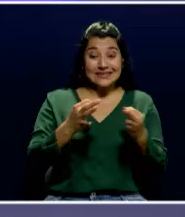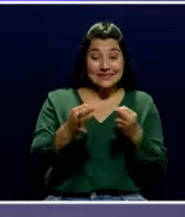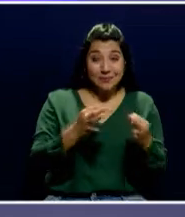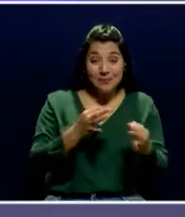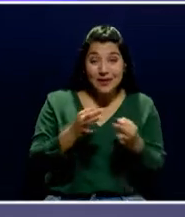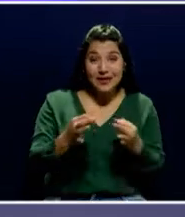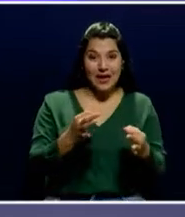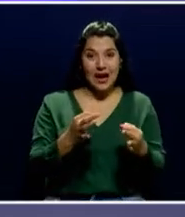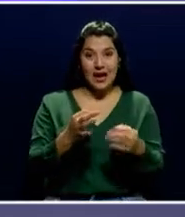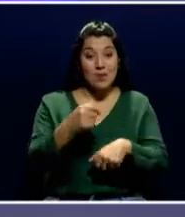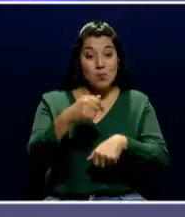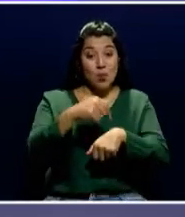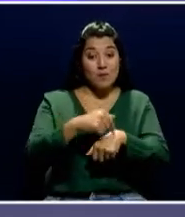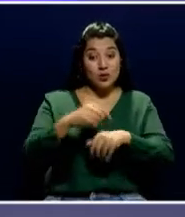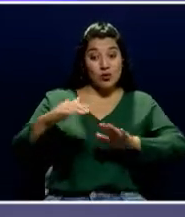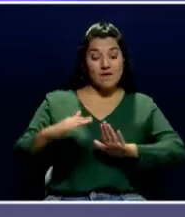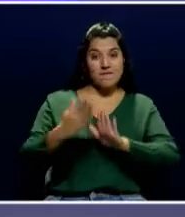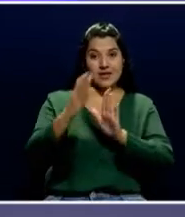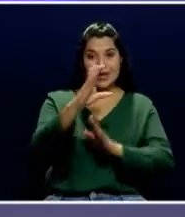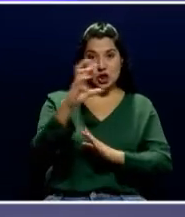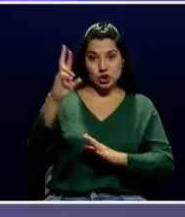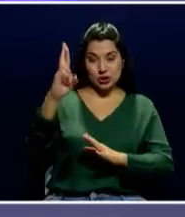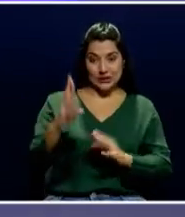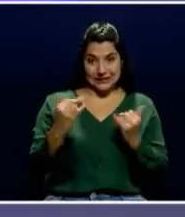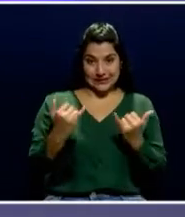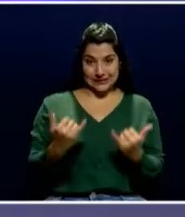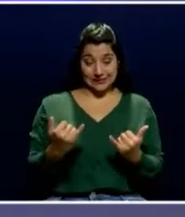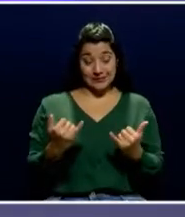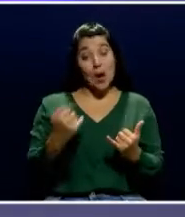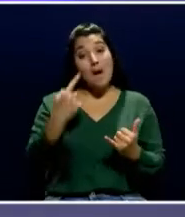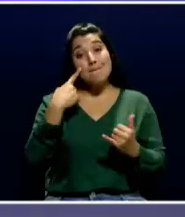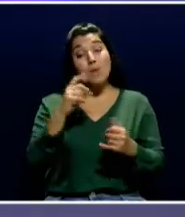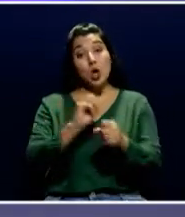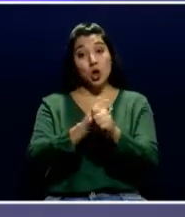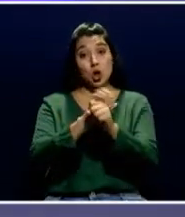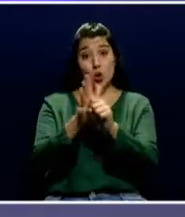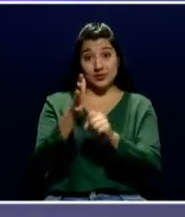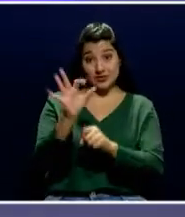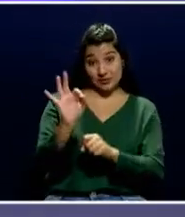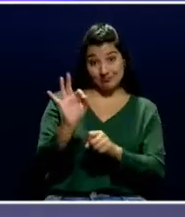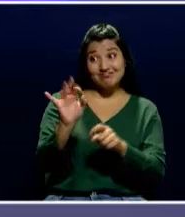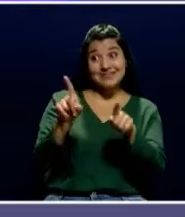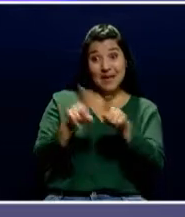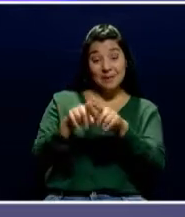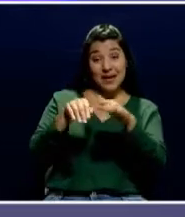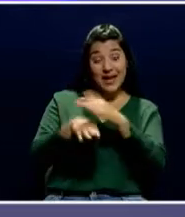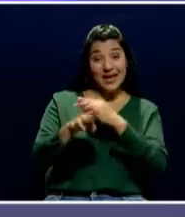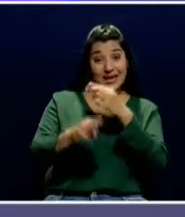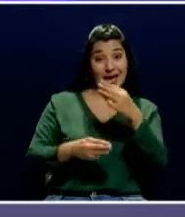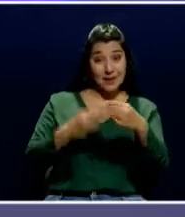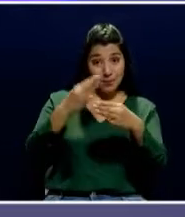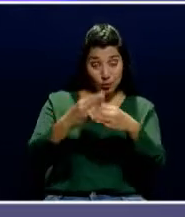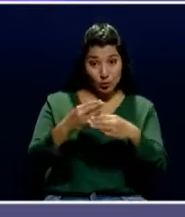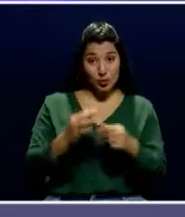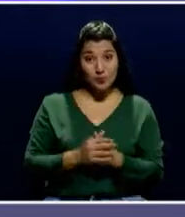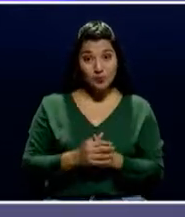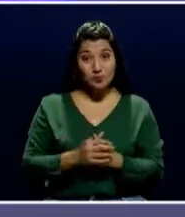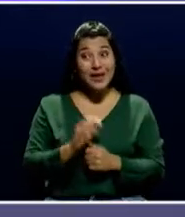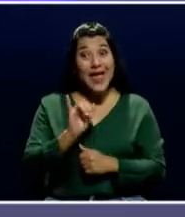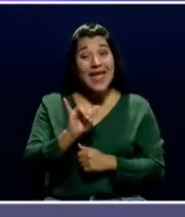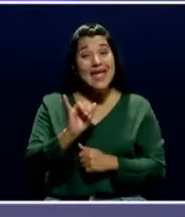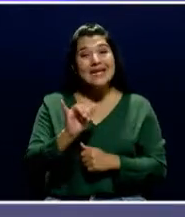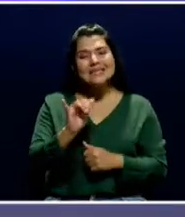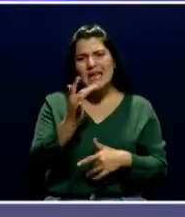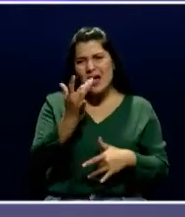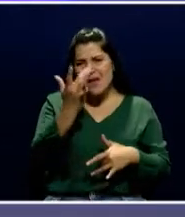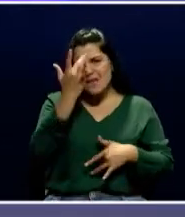país y buena parte del mundo a partir de la epidemia de COVID-19. Esta epidemia se desató